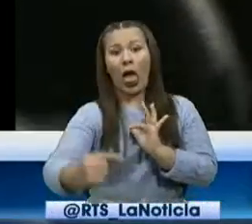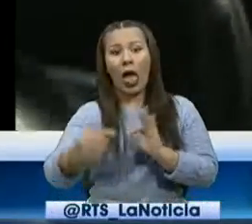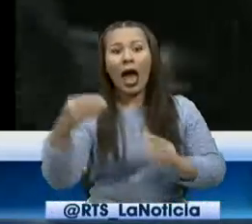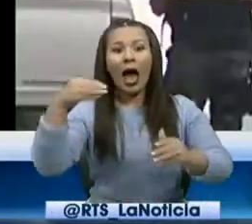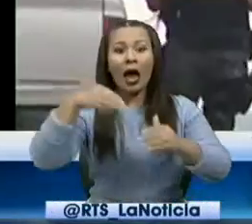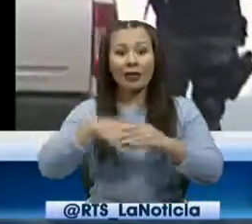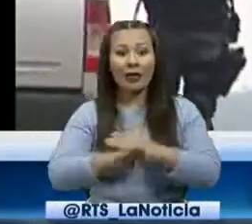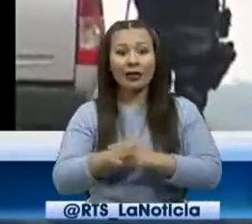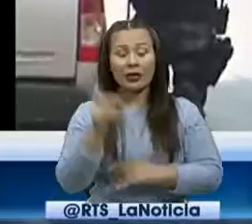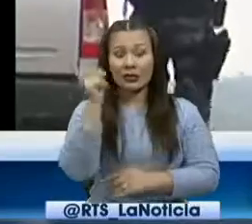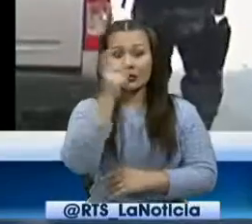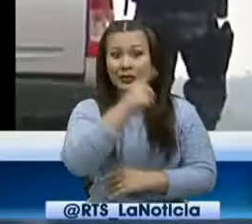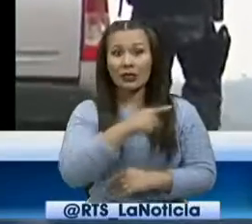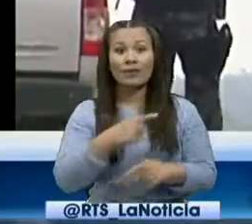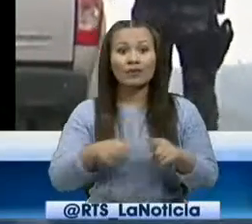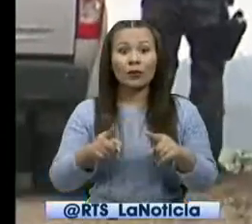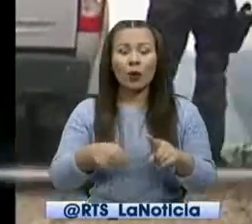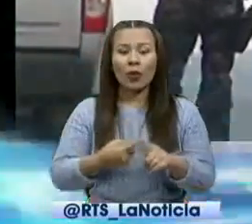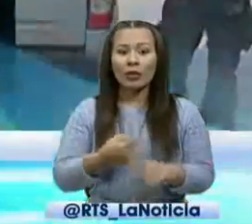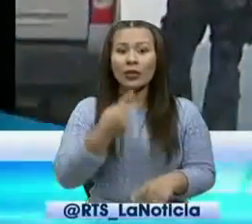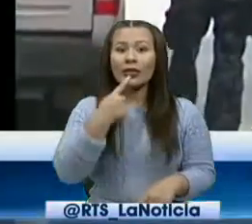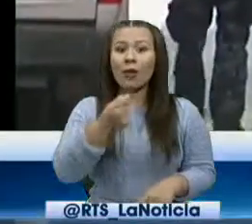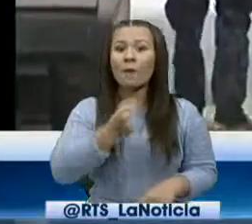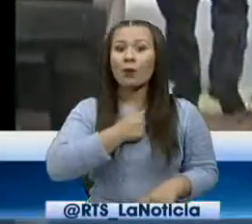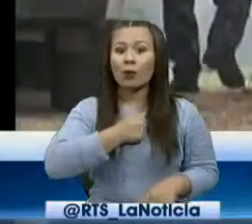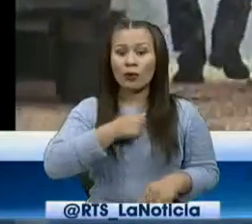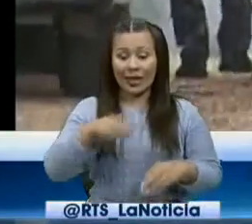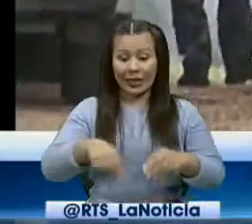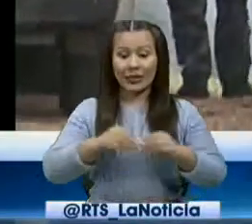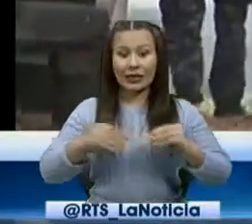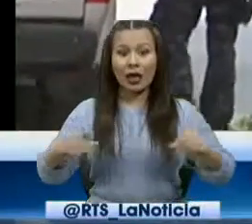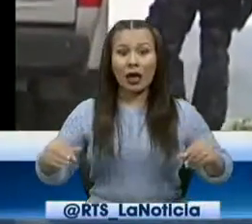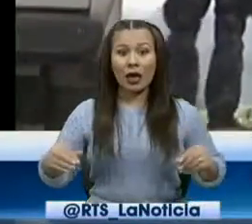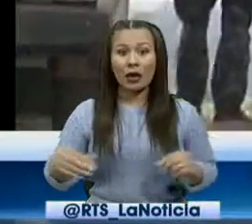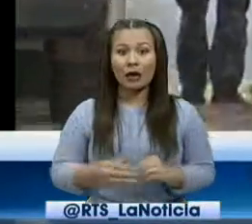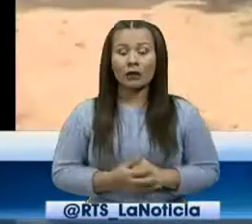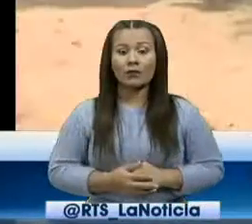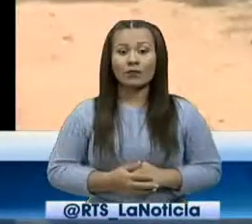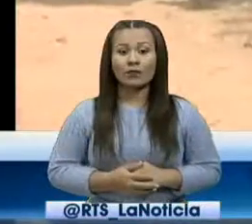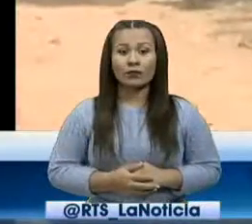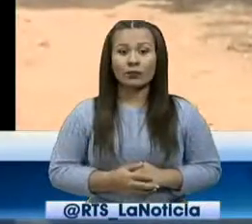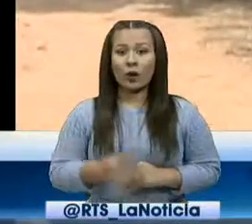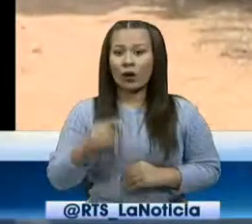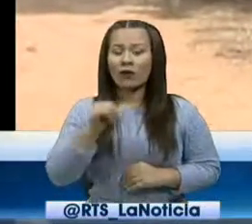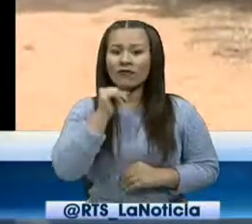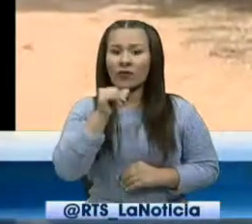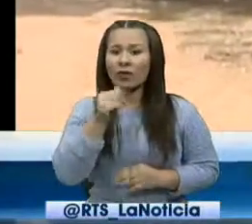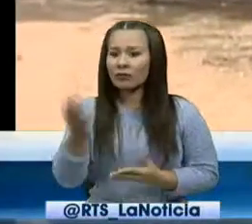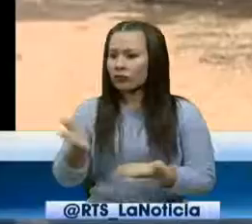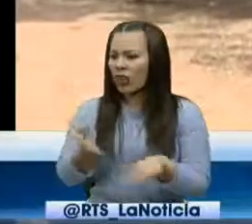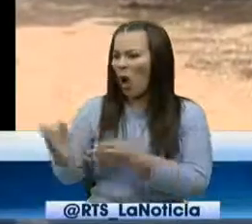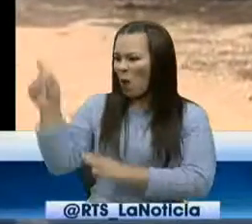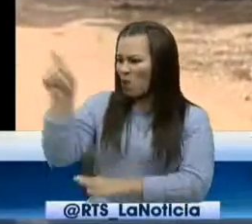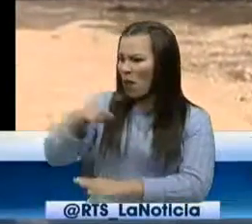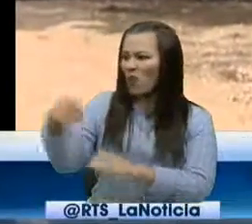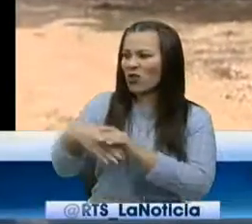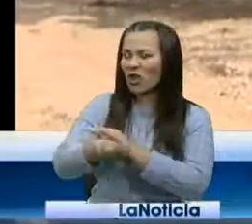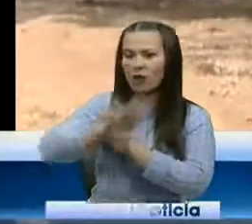adentro. Pero al llegar, quien dijo ser el propietario de las tierras, de forma poco cordial, nos prohibió el